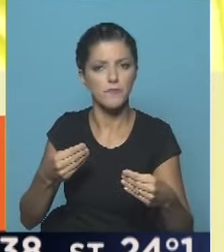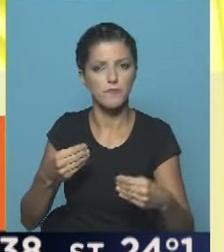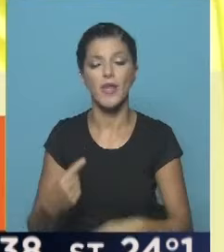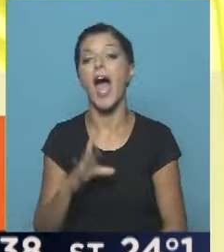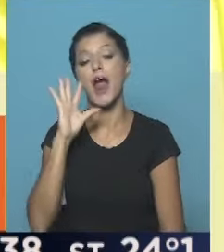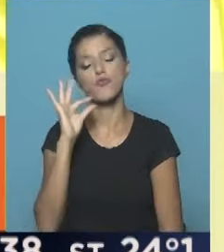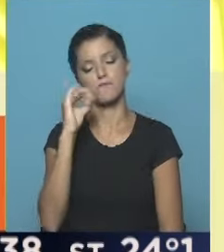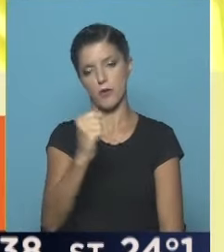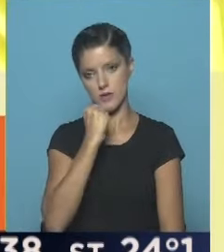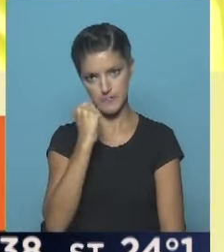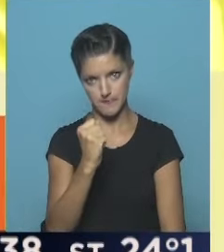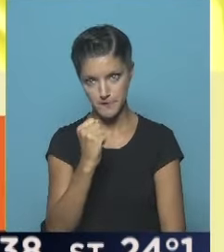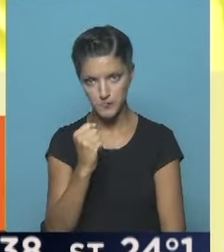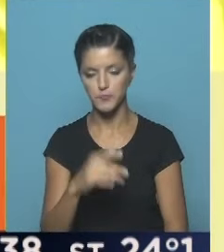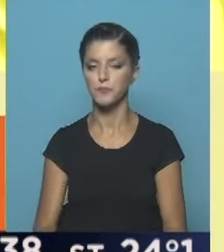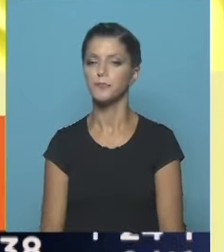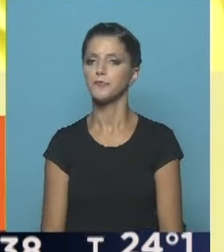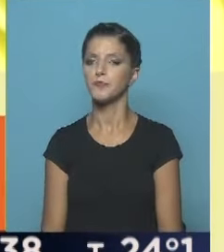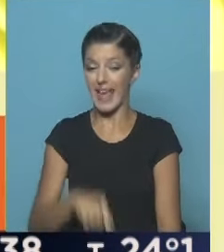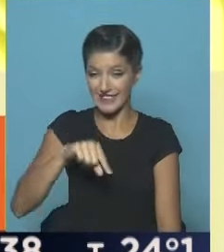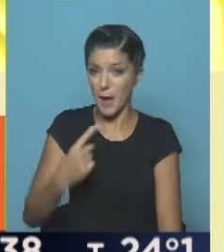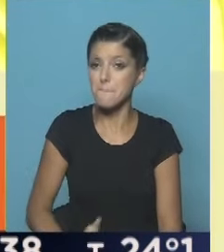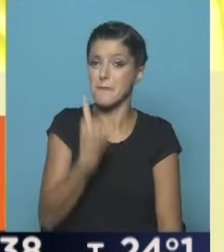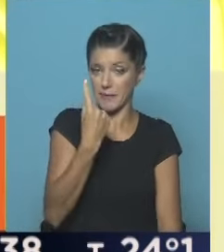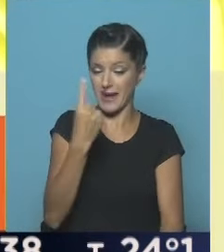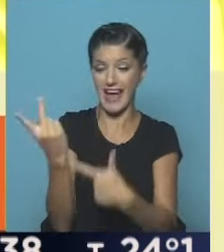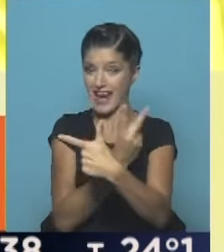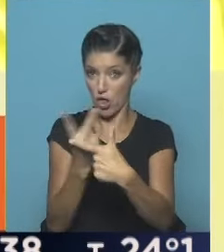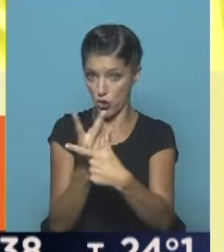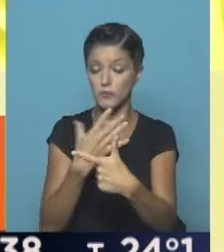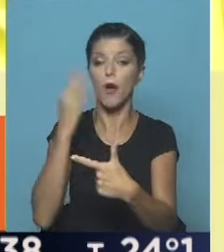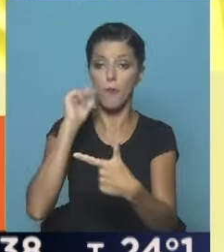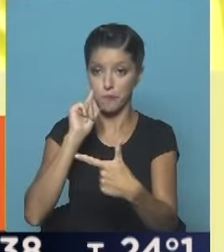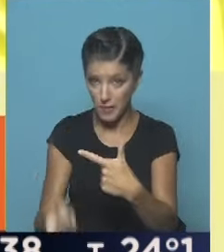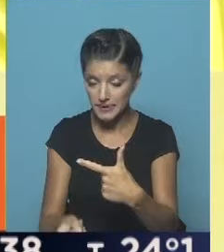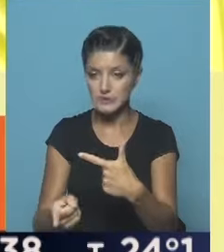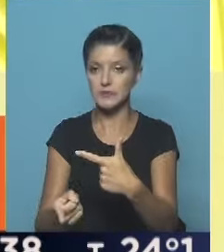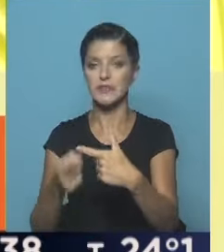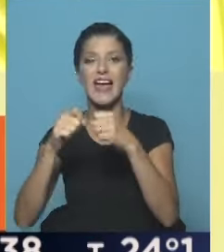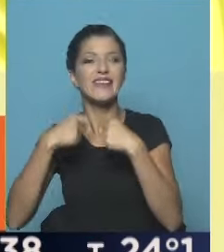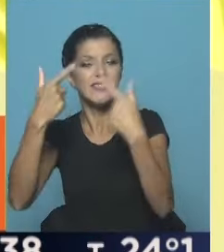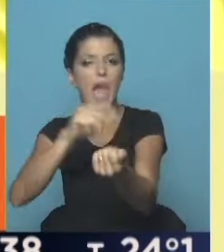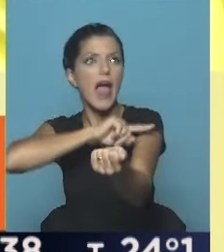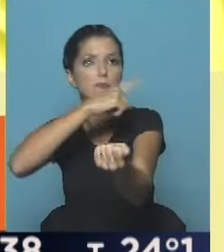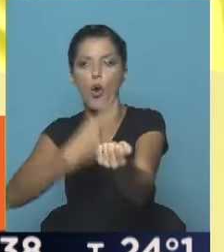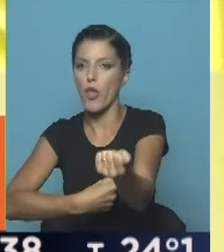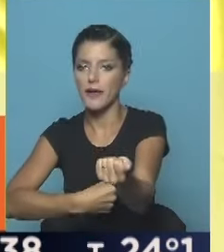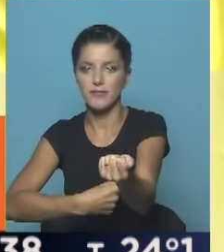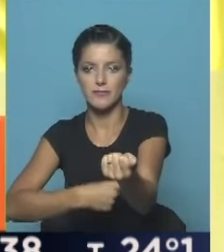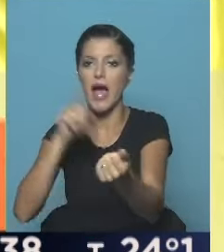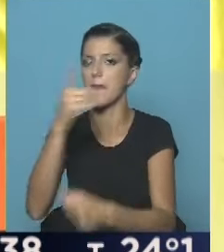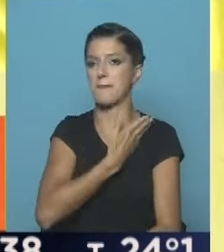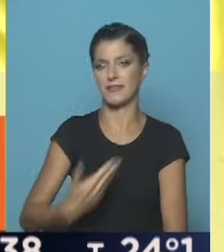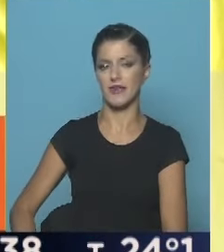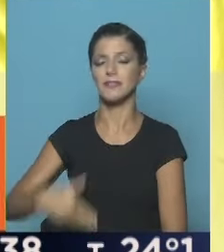muy importante. Es la primera vez que estas dos sentencias le otorgan todo el poder a Nicolás